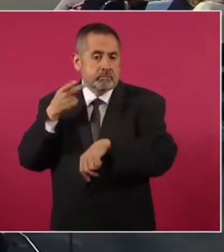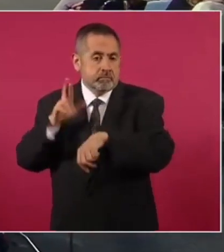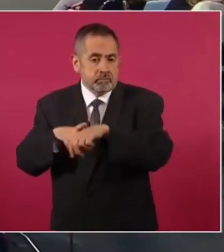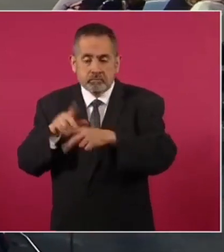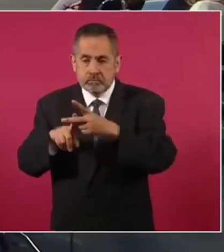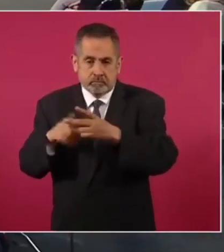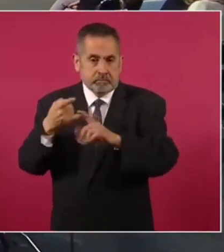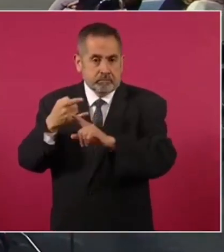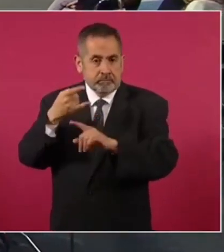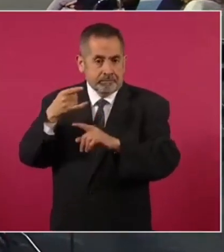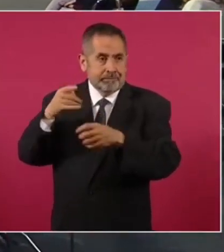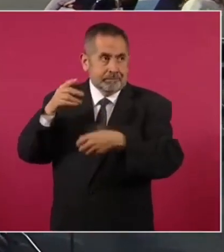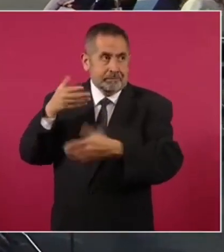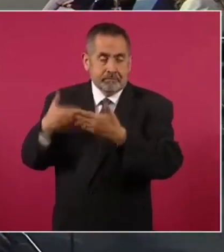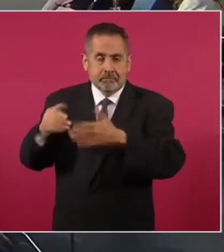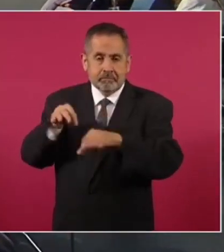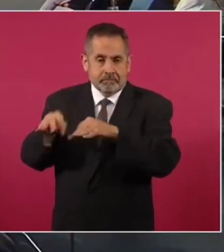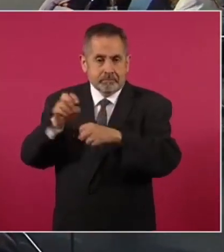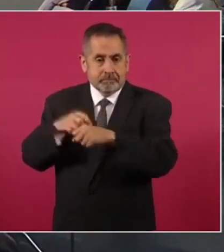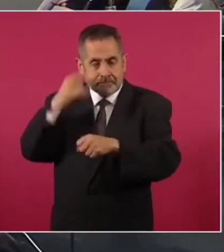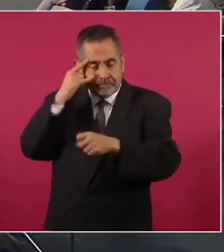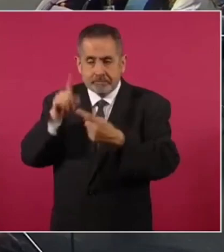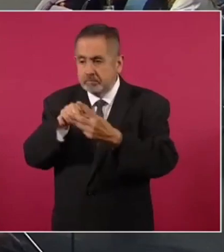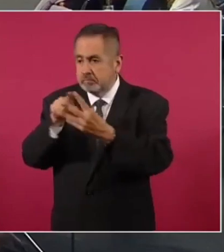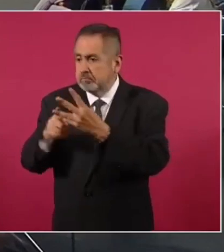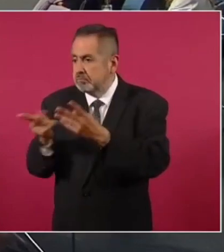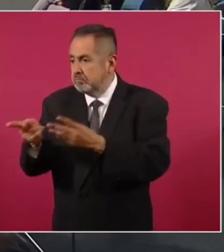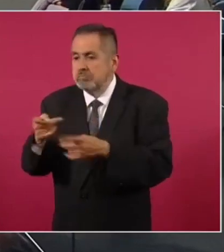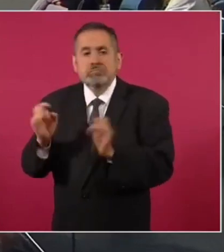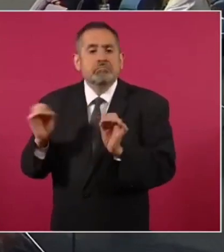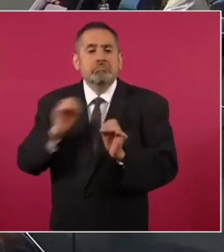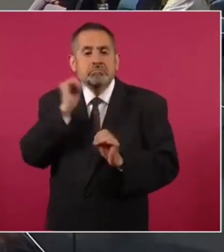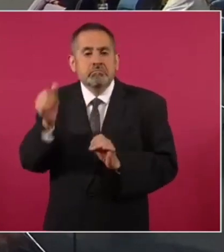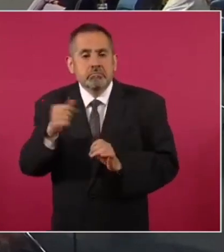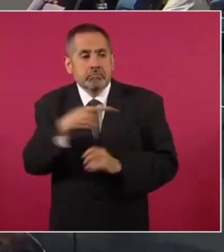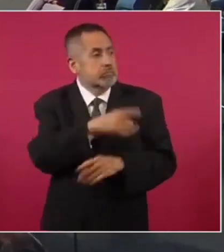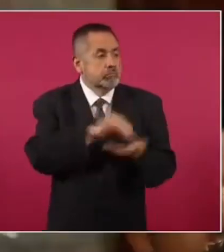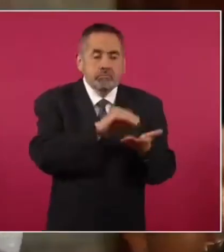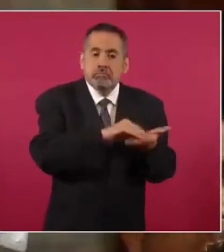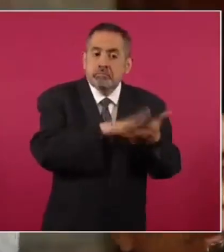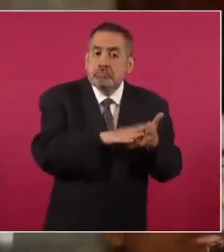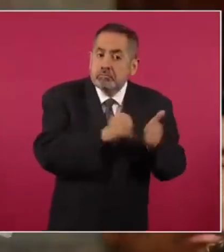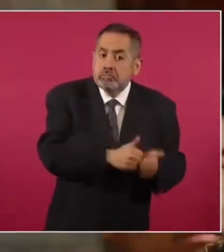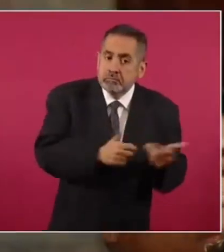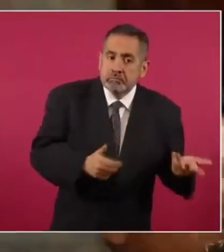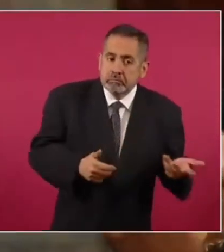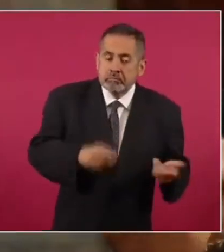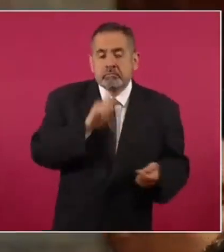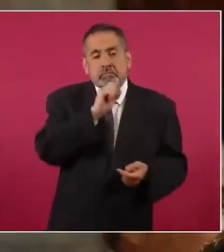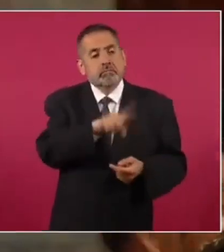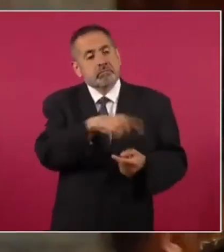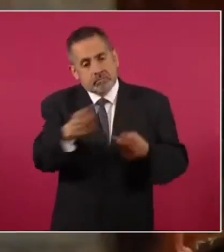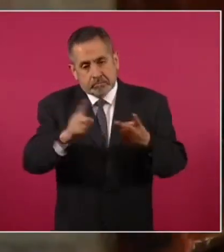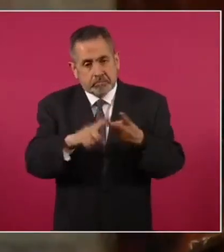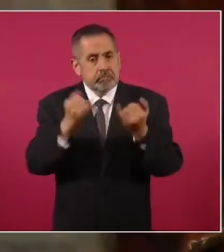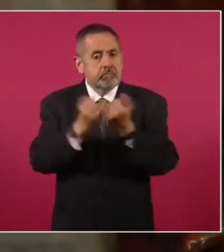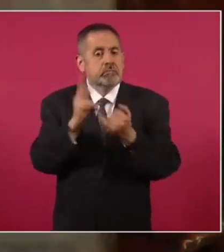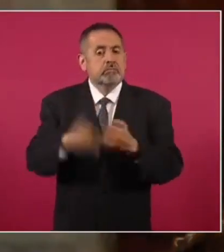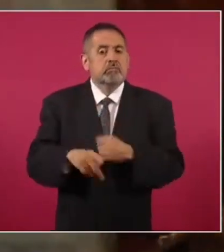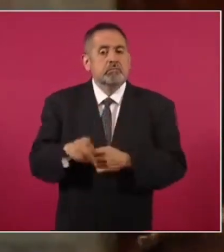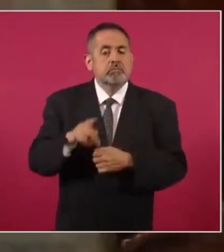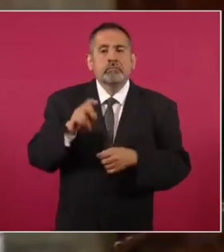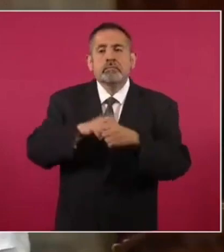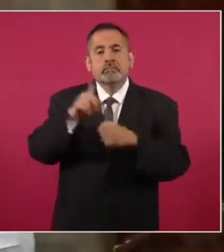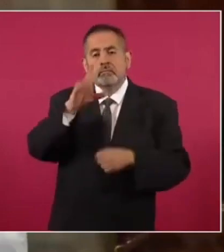de Campeche, Manelich, y a las personas involucradas. Y también otro caso similar que pasa también en Aguascalientes con Óscar